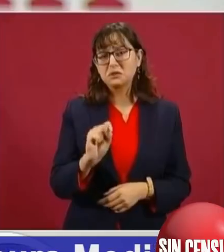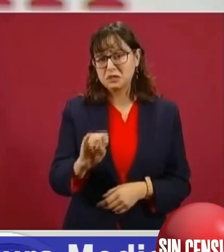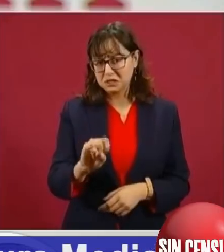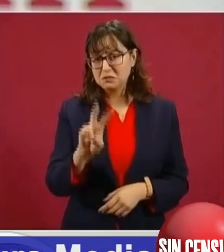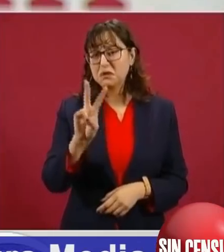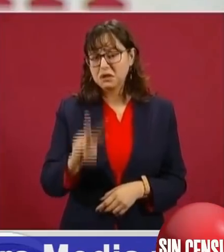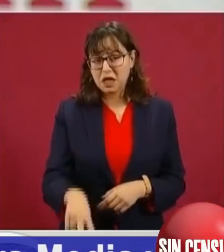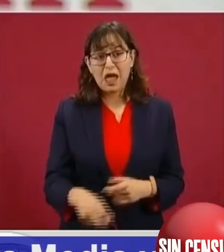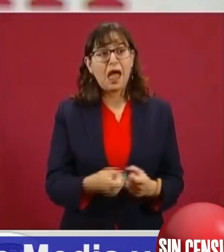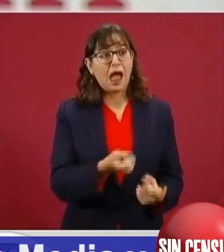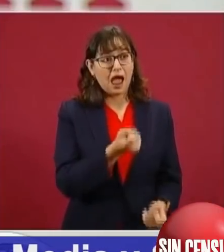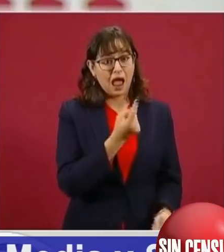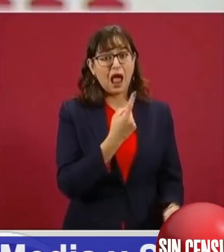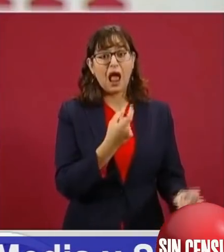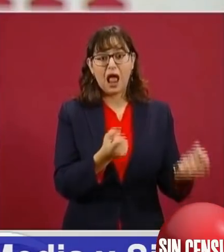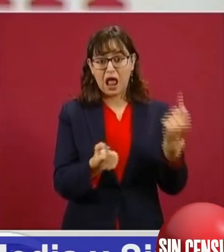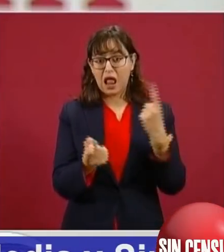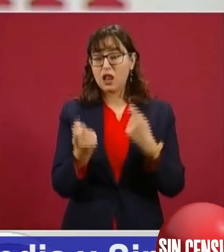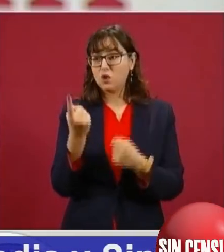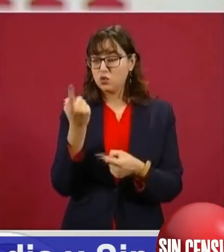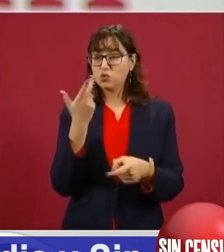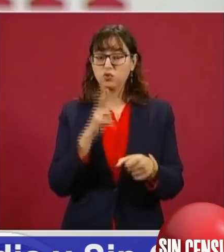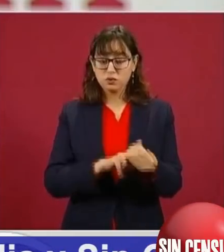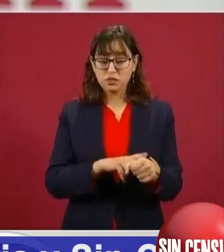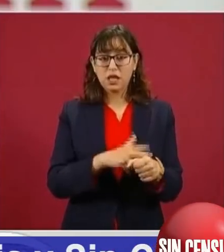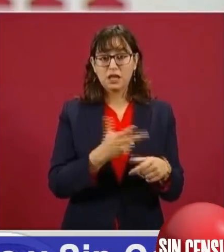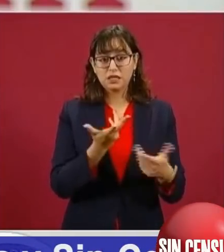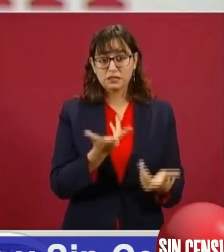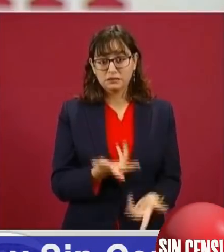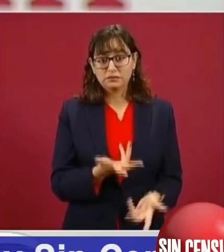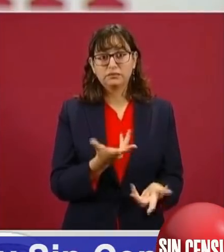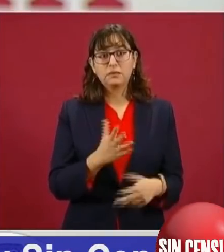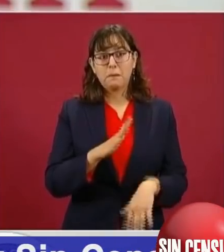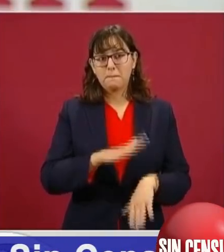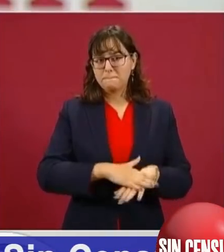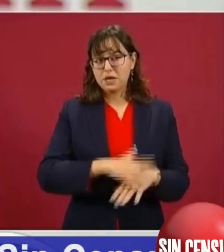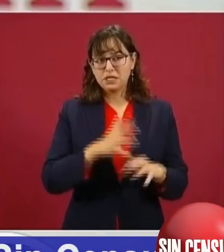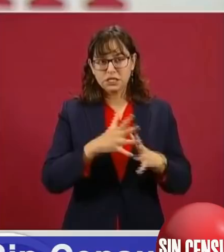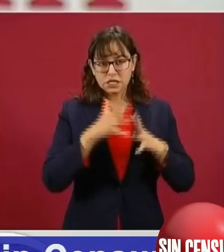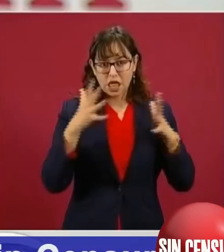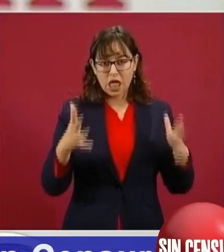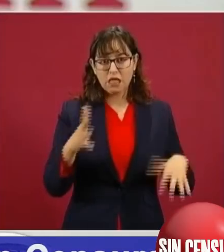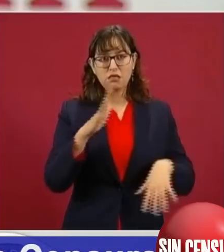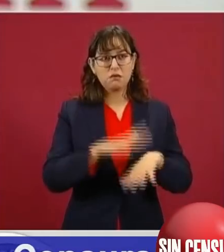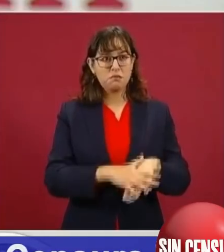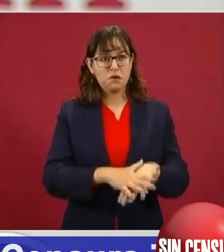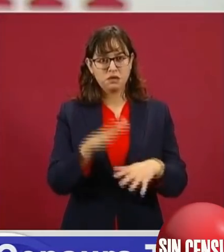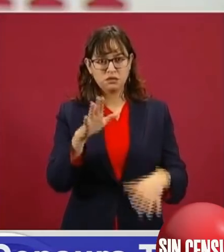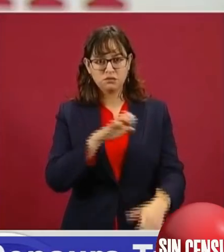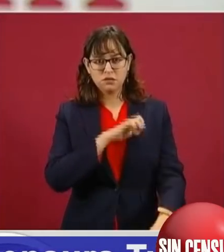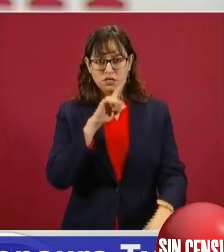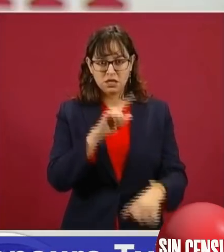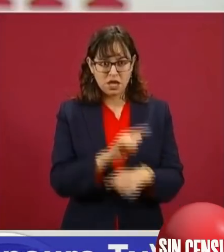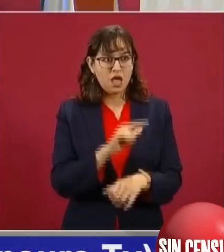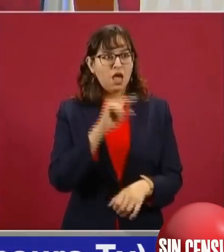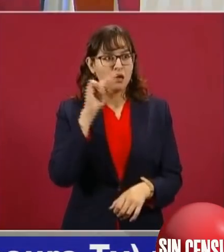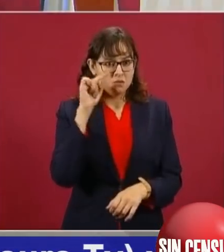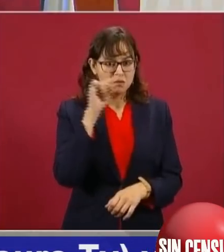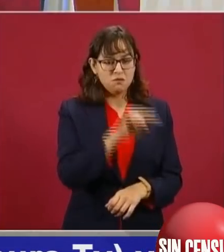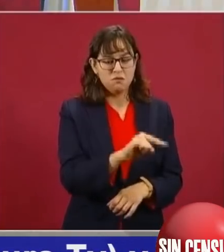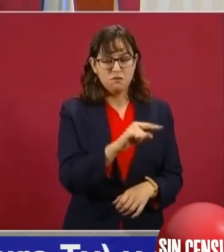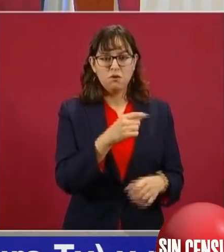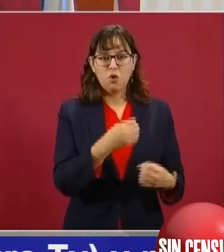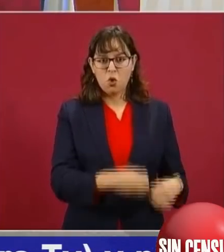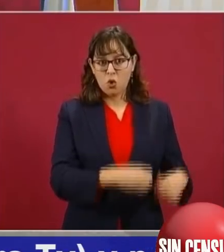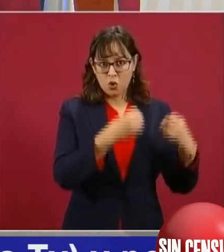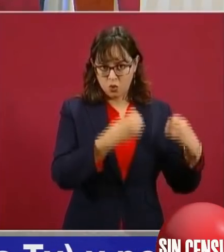hospitales son de uso preferente, quizá los hospitales más especializados o los hospitales más grandes, pero también